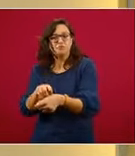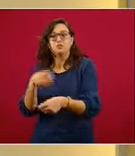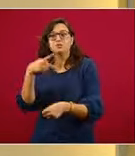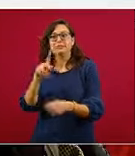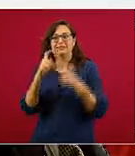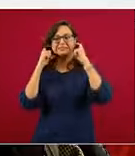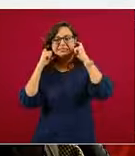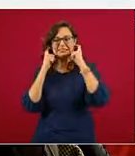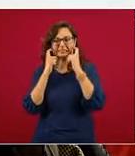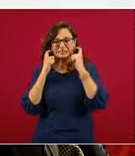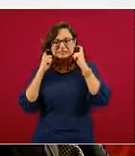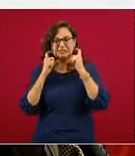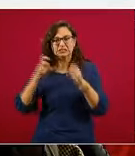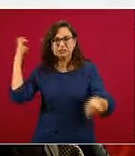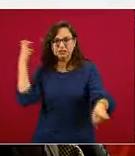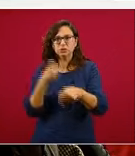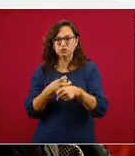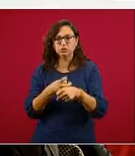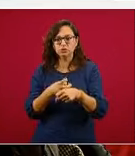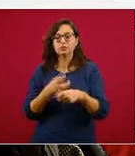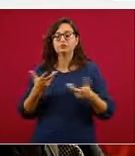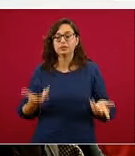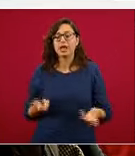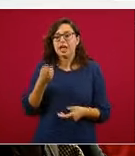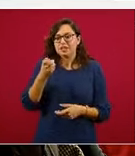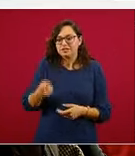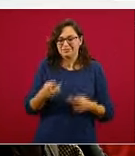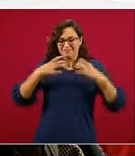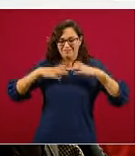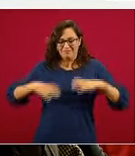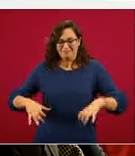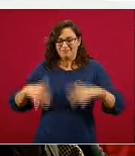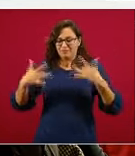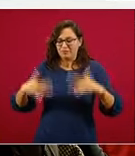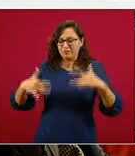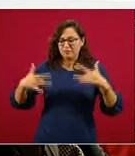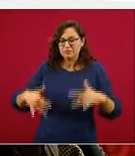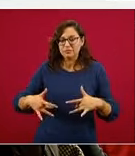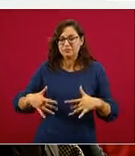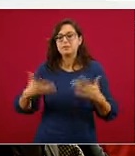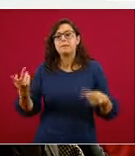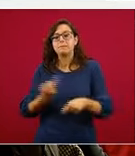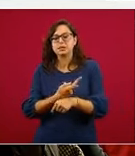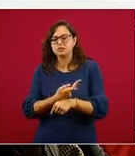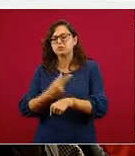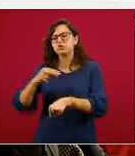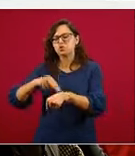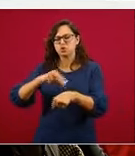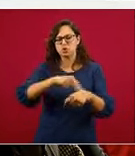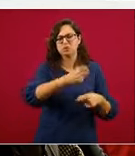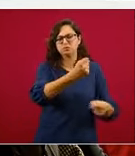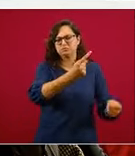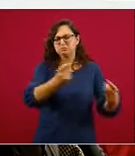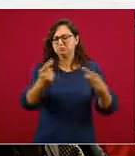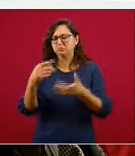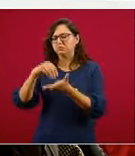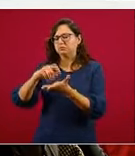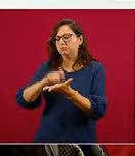muchos de los síntomas son controlados con estos medicamentos por médicos familiares, médicos generales y por muchos